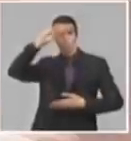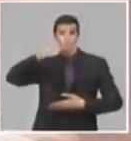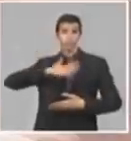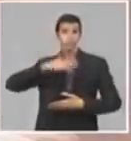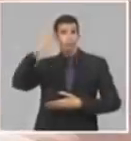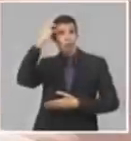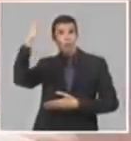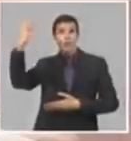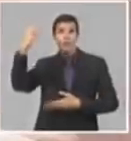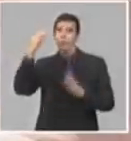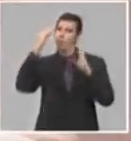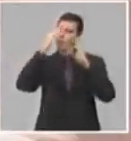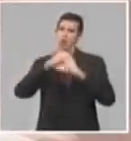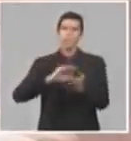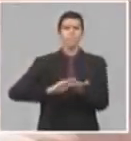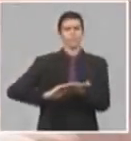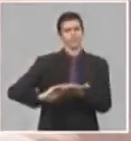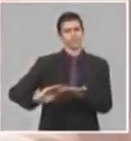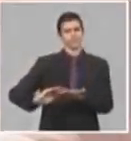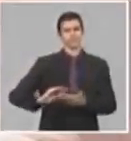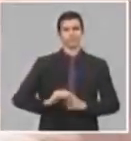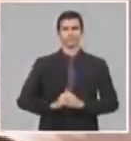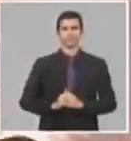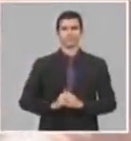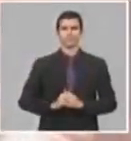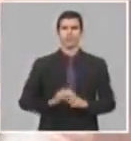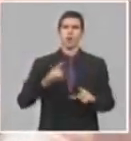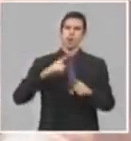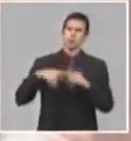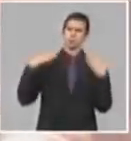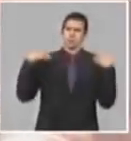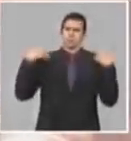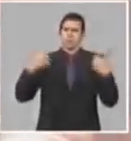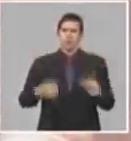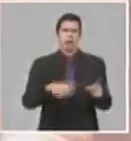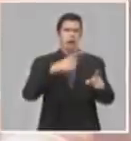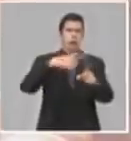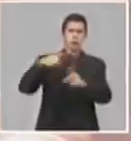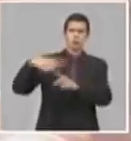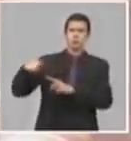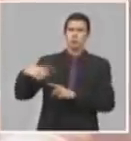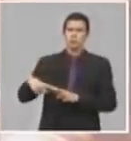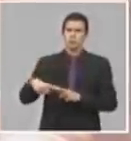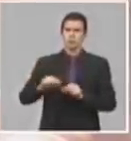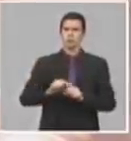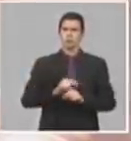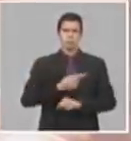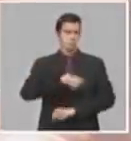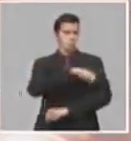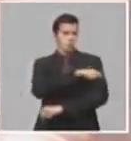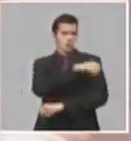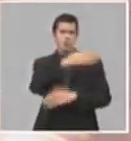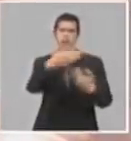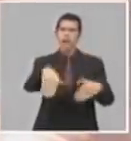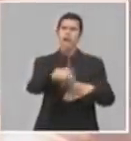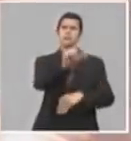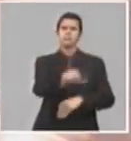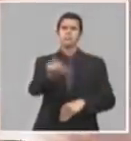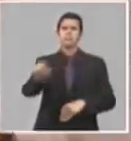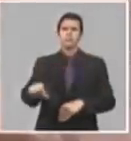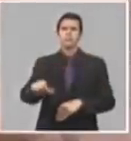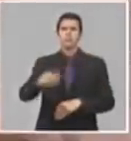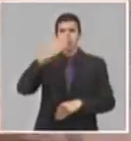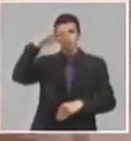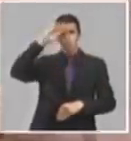este tipo. Los servicios de importación que puedan derivarse de esta nueva autorización se